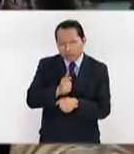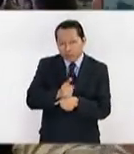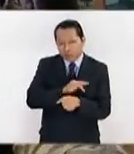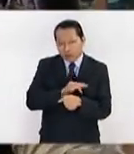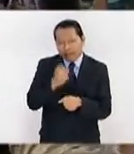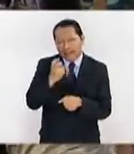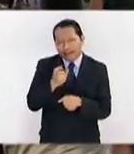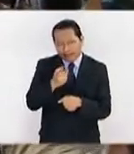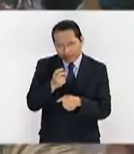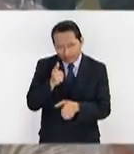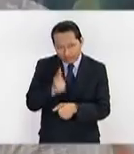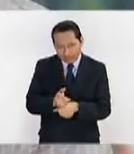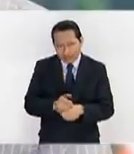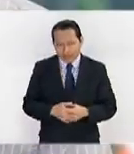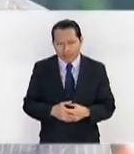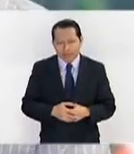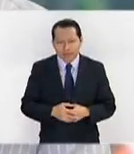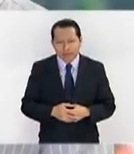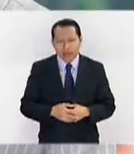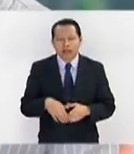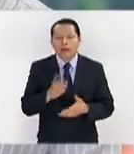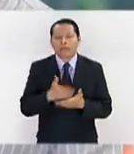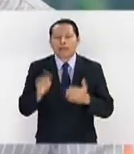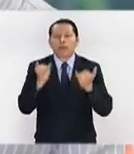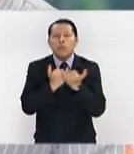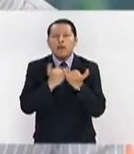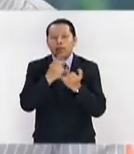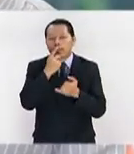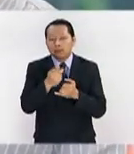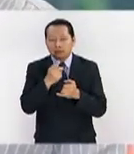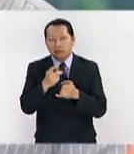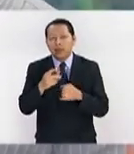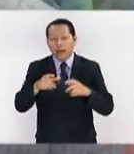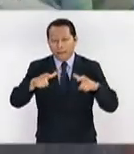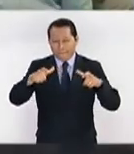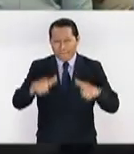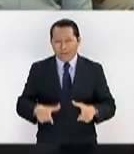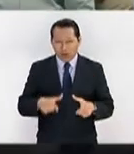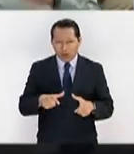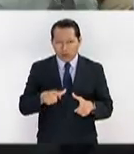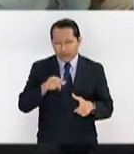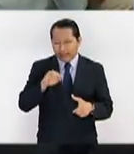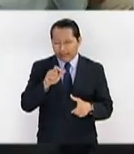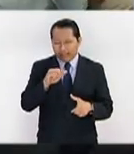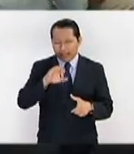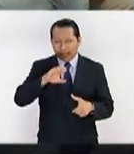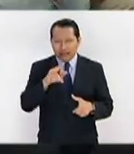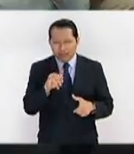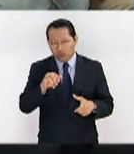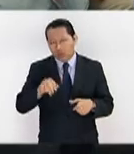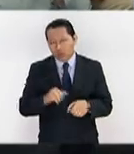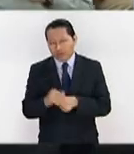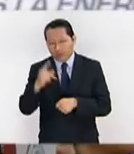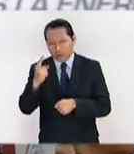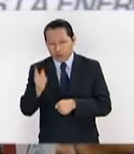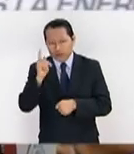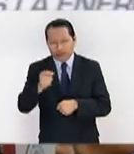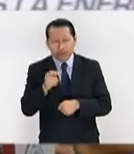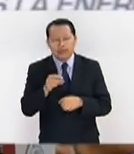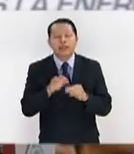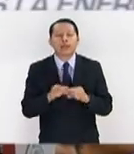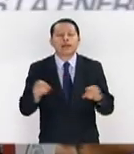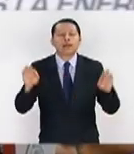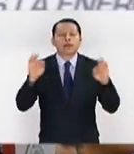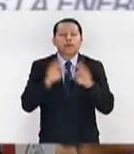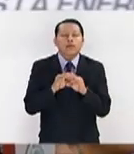de este yacimiento. Además, dijo que el nuevo pozo denominado Ixachi-1 es una señal importante para